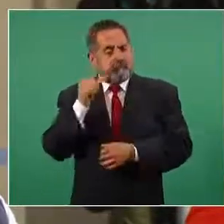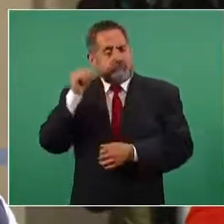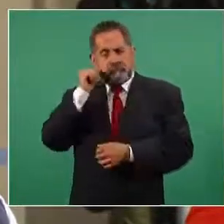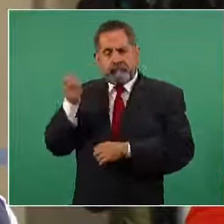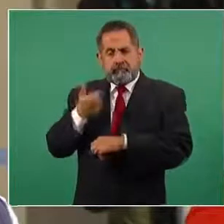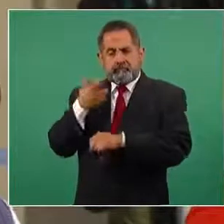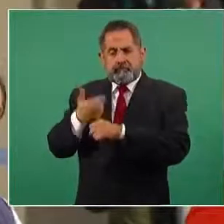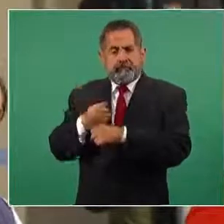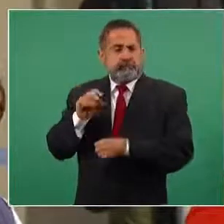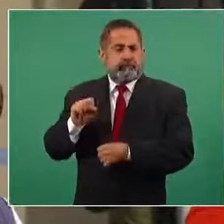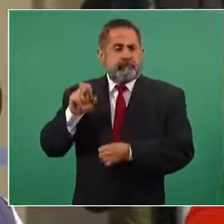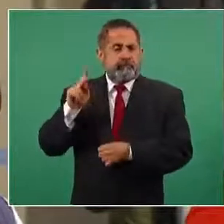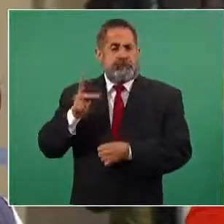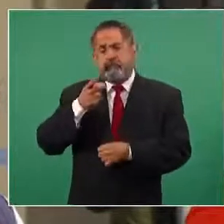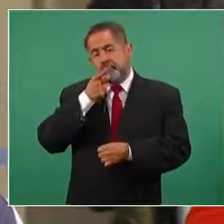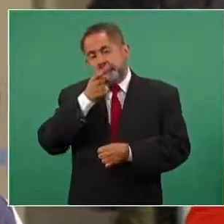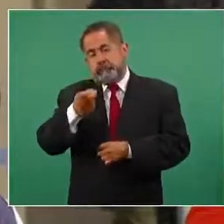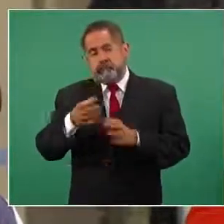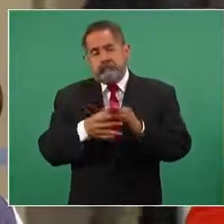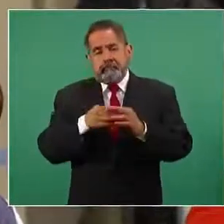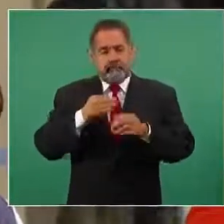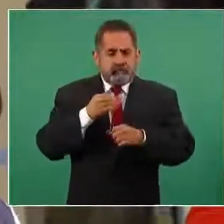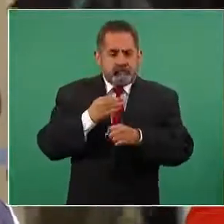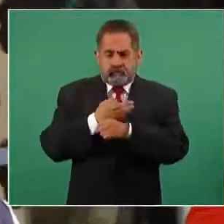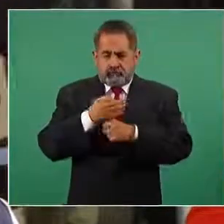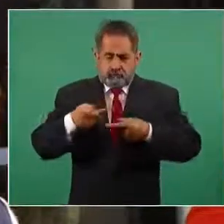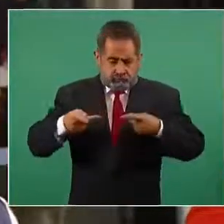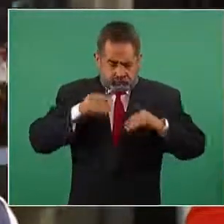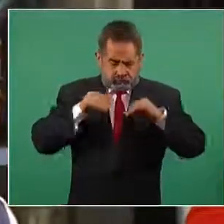de Educación adelantaba que se está preparando,